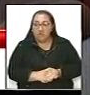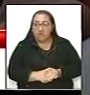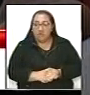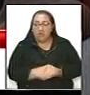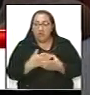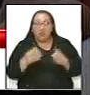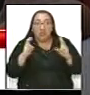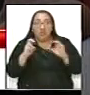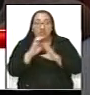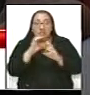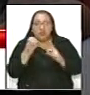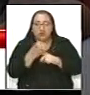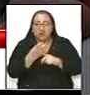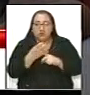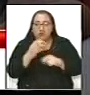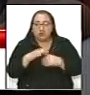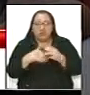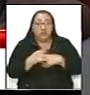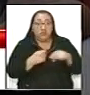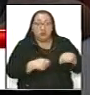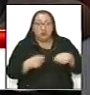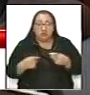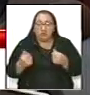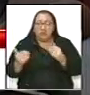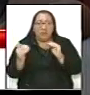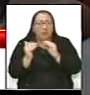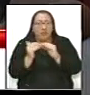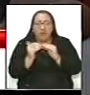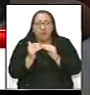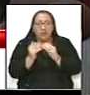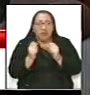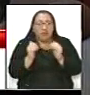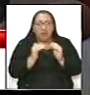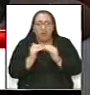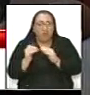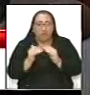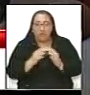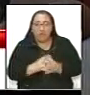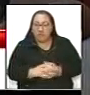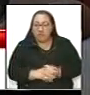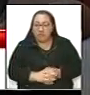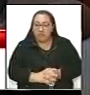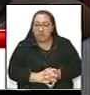aspectos culturales y de folclor muy similares, casi idénticos.